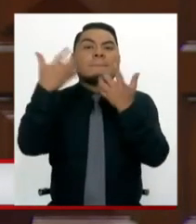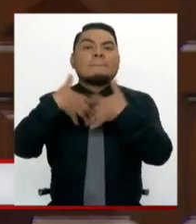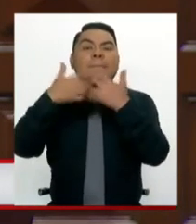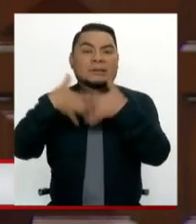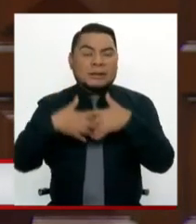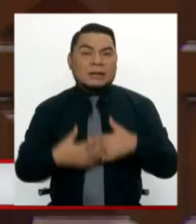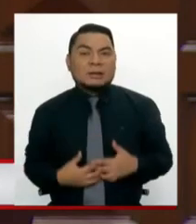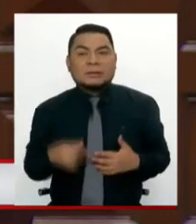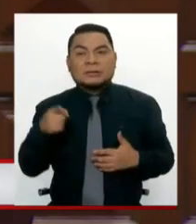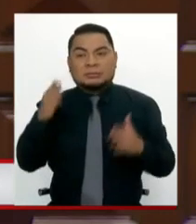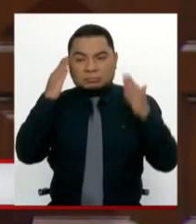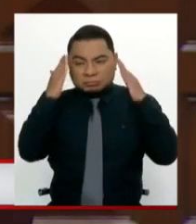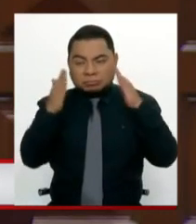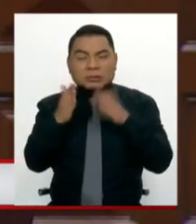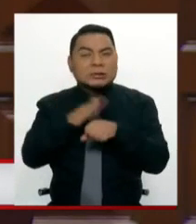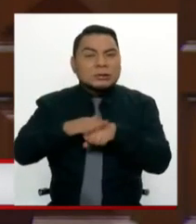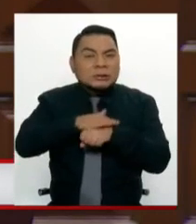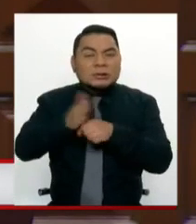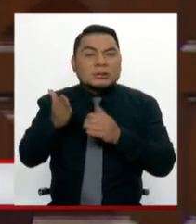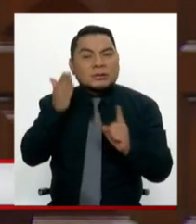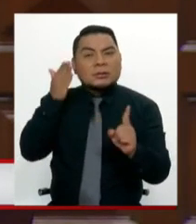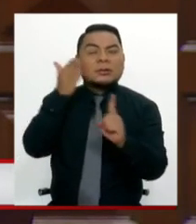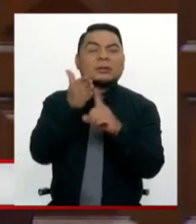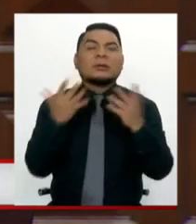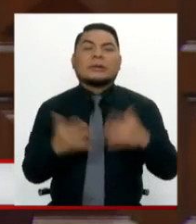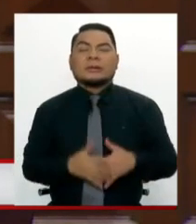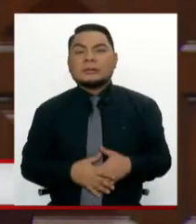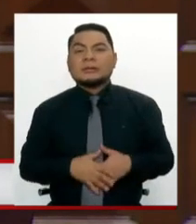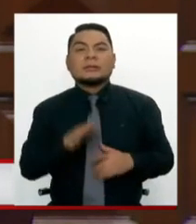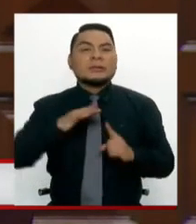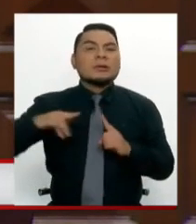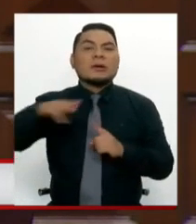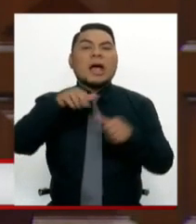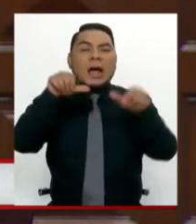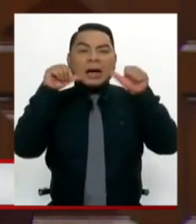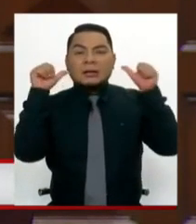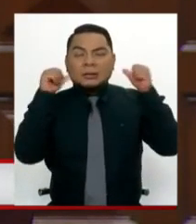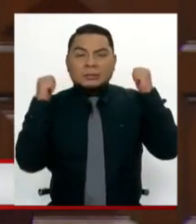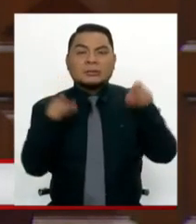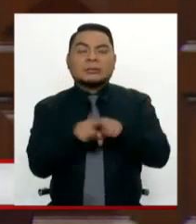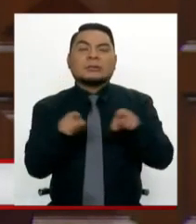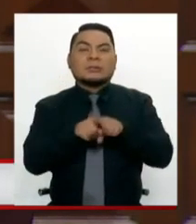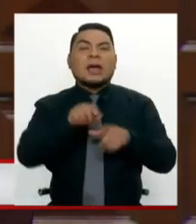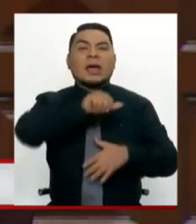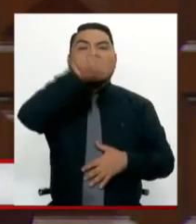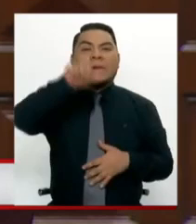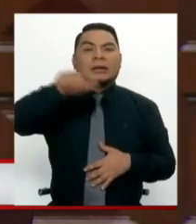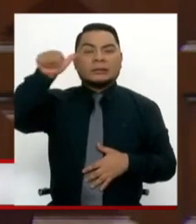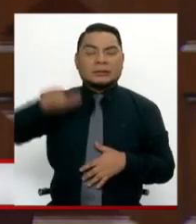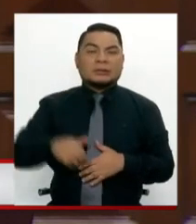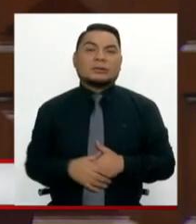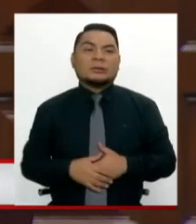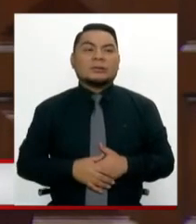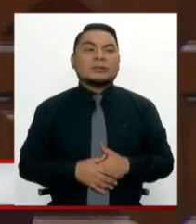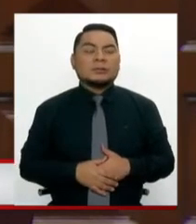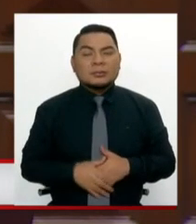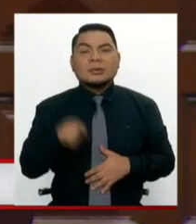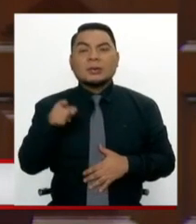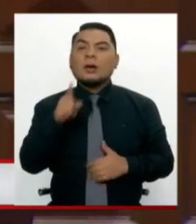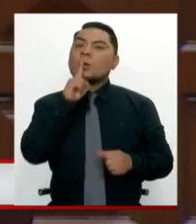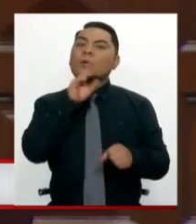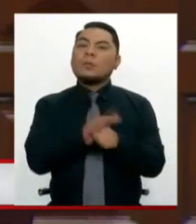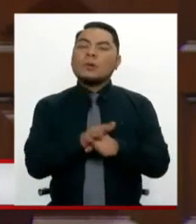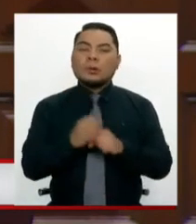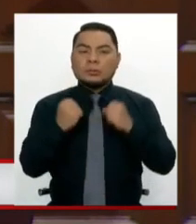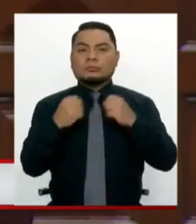acuícolas, con proyección estratégica a los ámbitos amazónicos y altoandinos. Es un